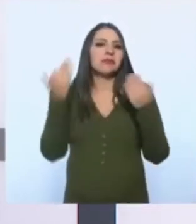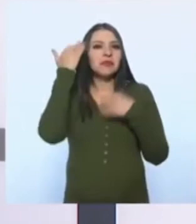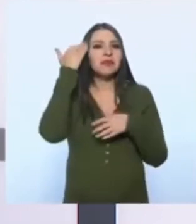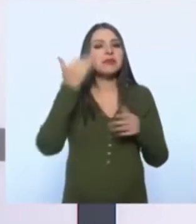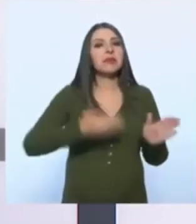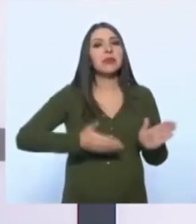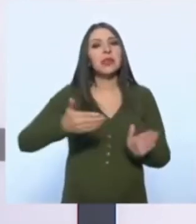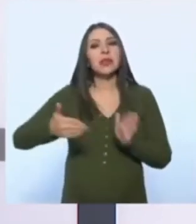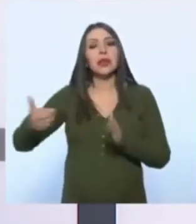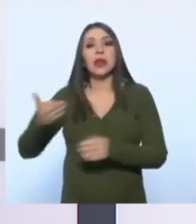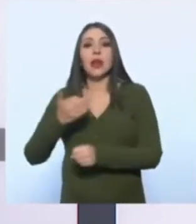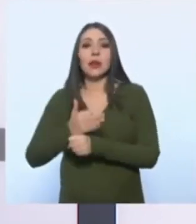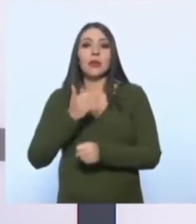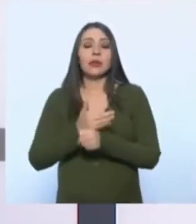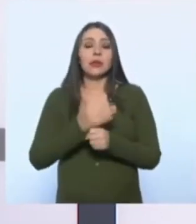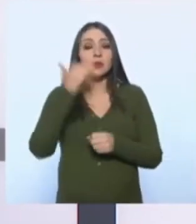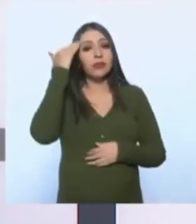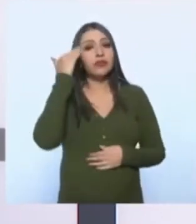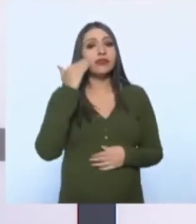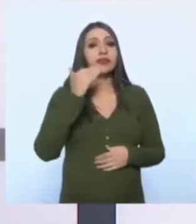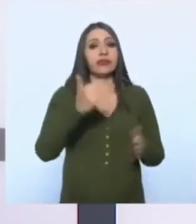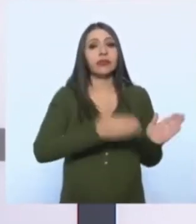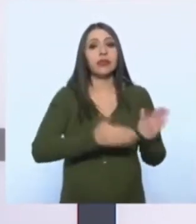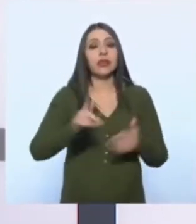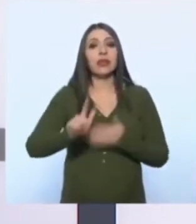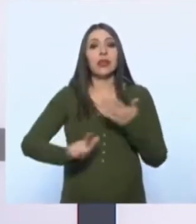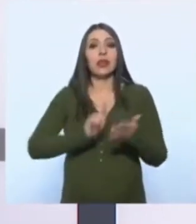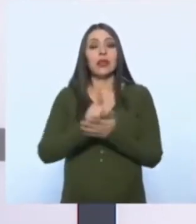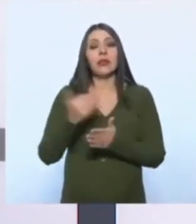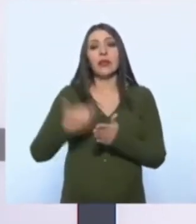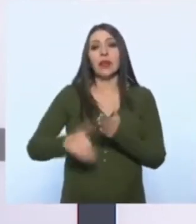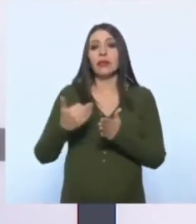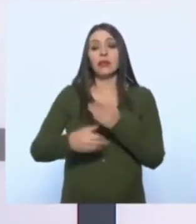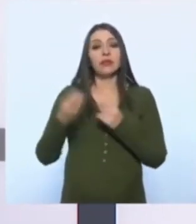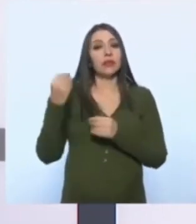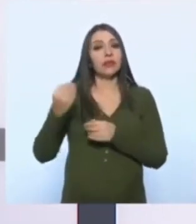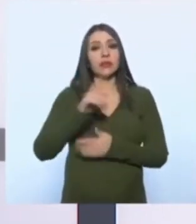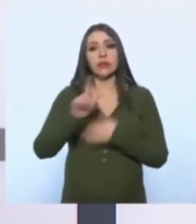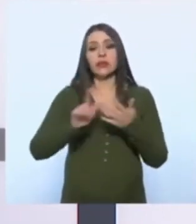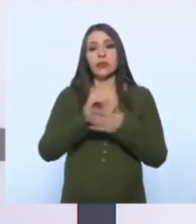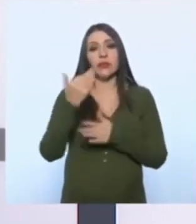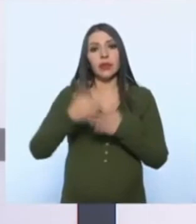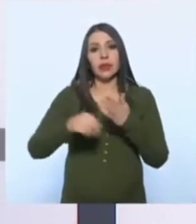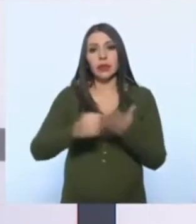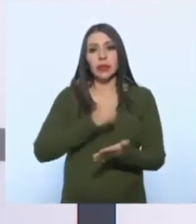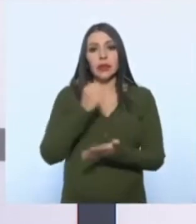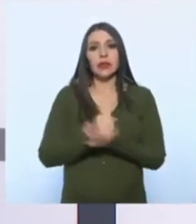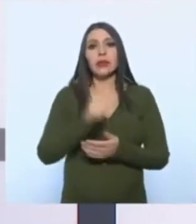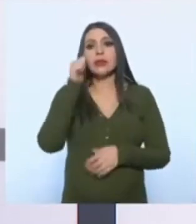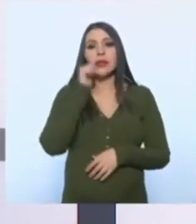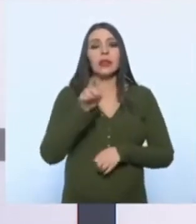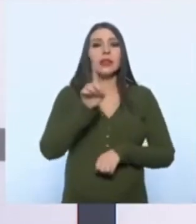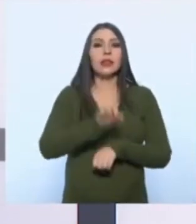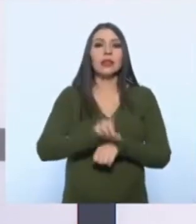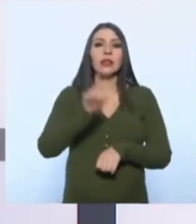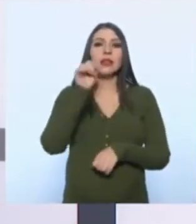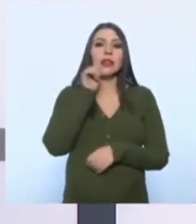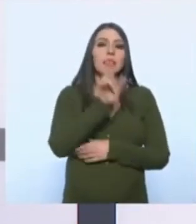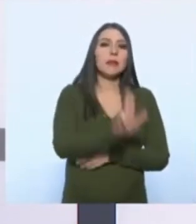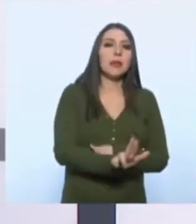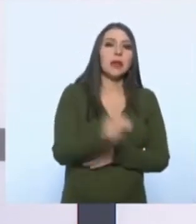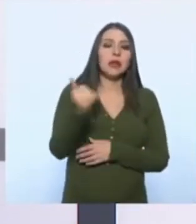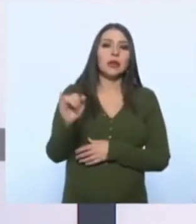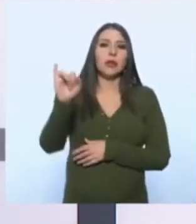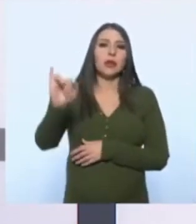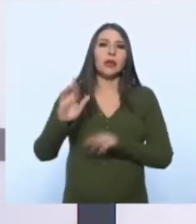parálisis legislativa, sí tenemos un rezago legislativo bastante fuerte. Todos los días de sesión, martes y jueves, subimos